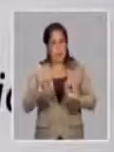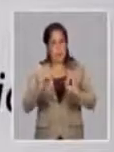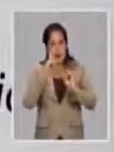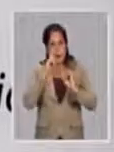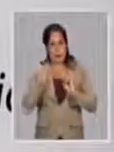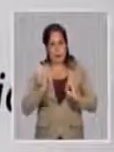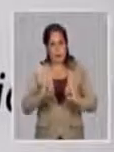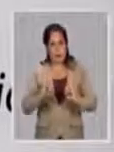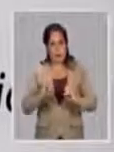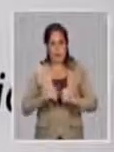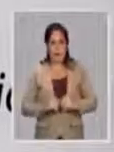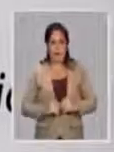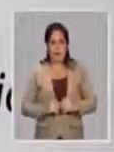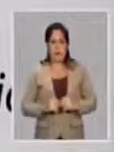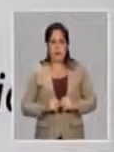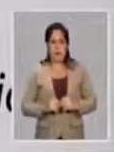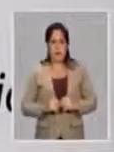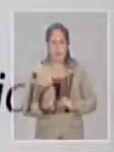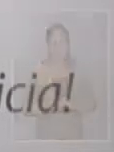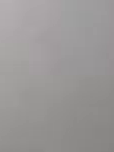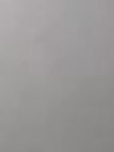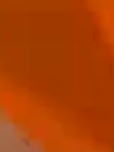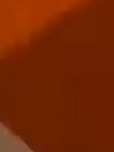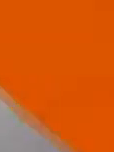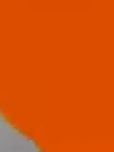más allá de la noticia.